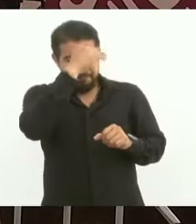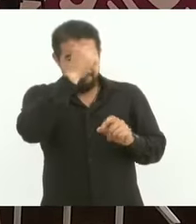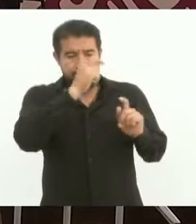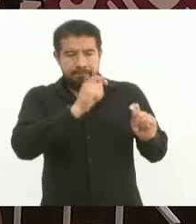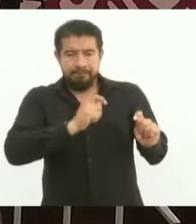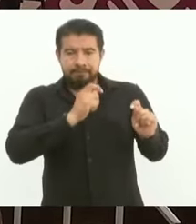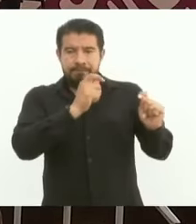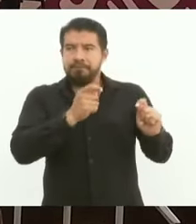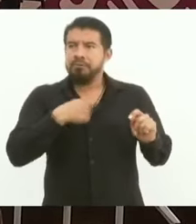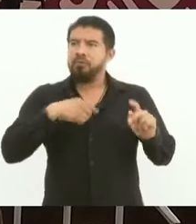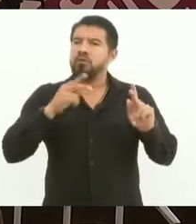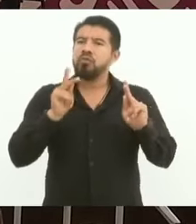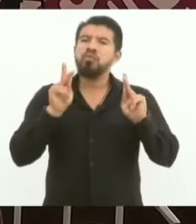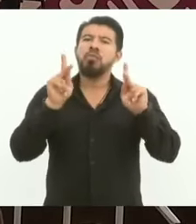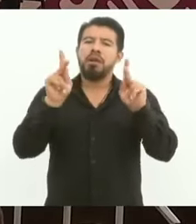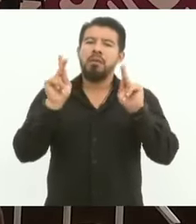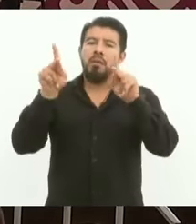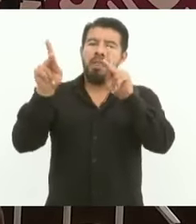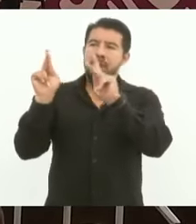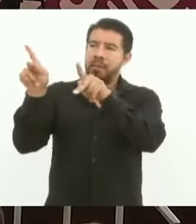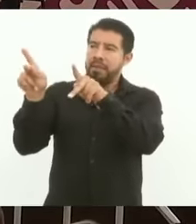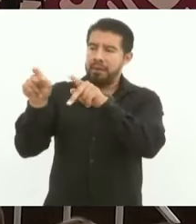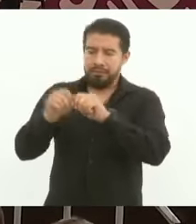estamos haciendo los puentes y